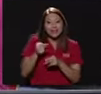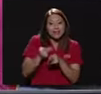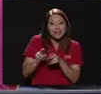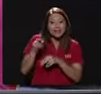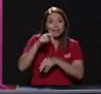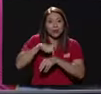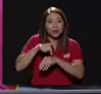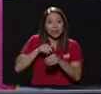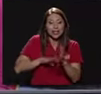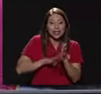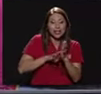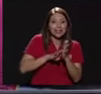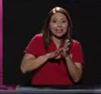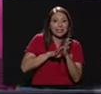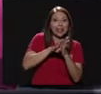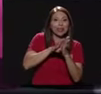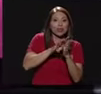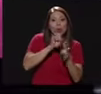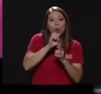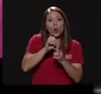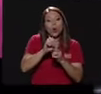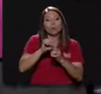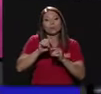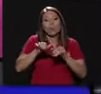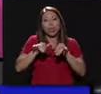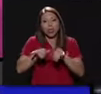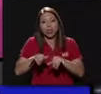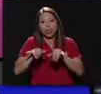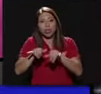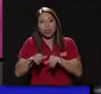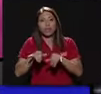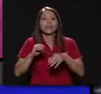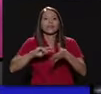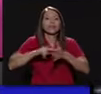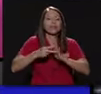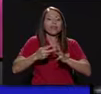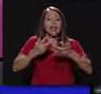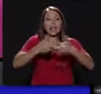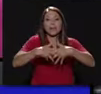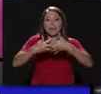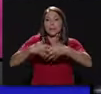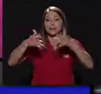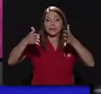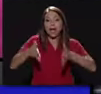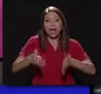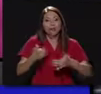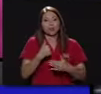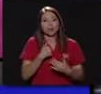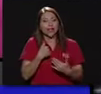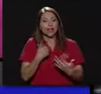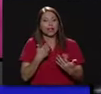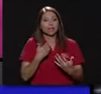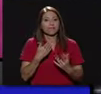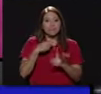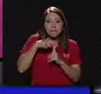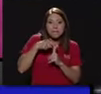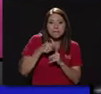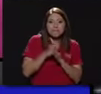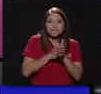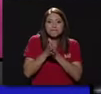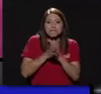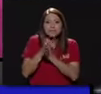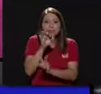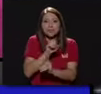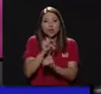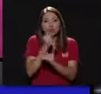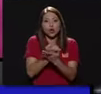de crecimiento y desaceleración hace que los empresarios, aunque tengan en general optimismo sobre